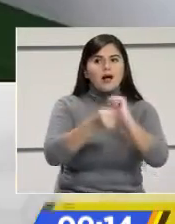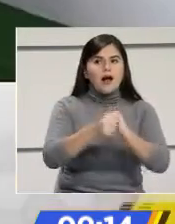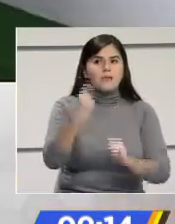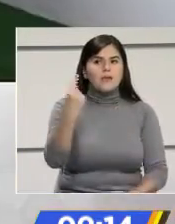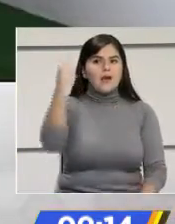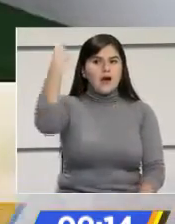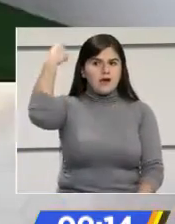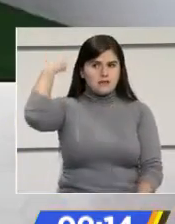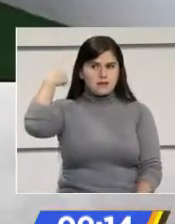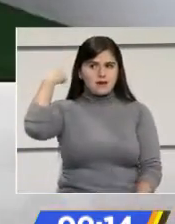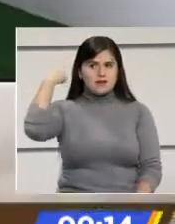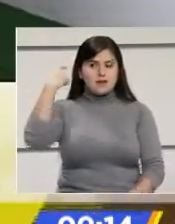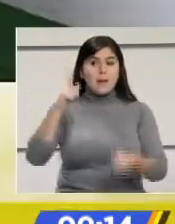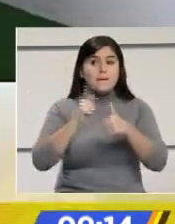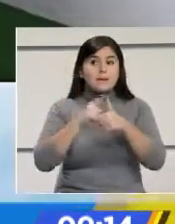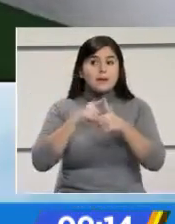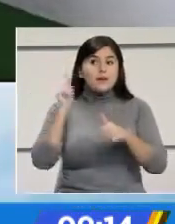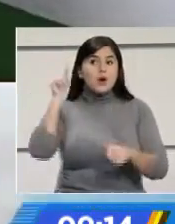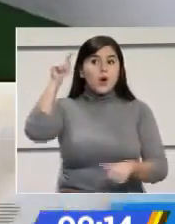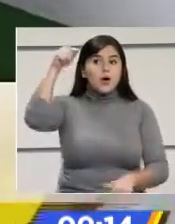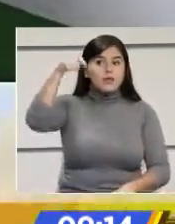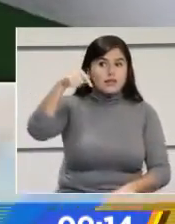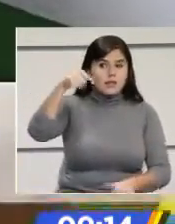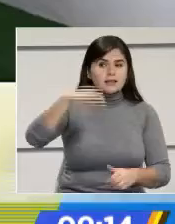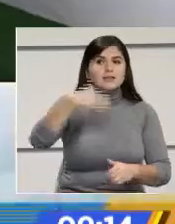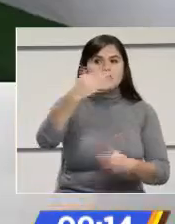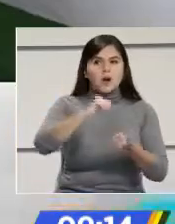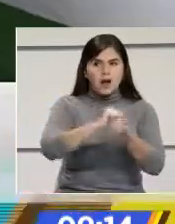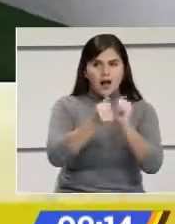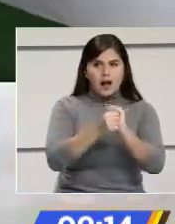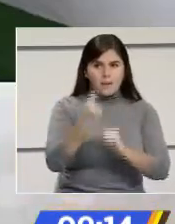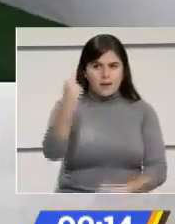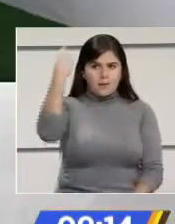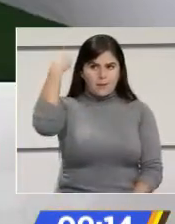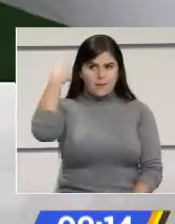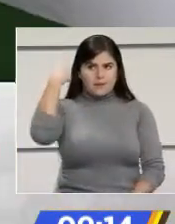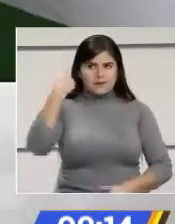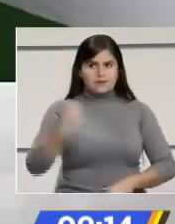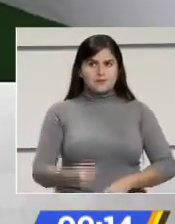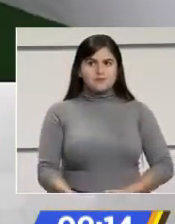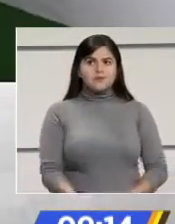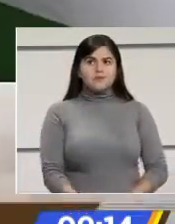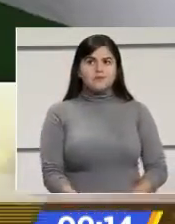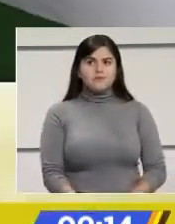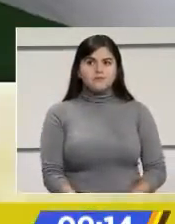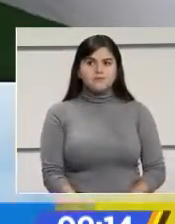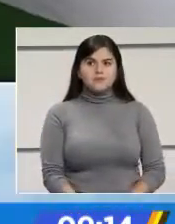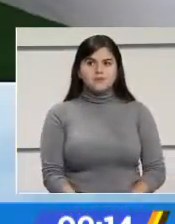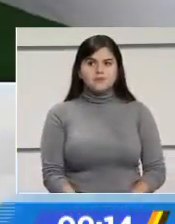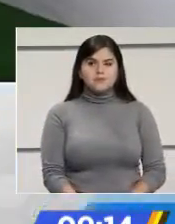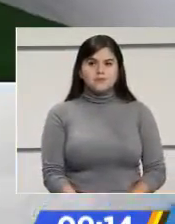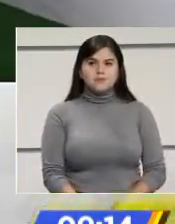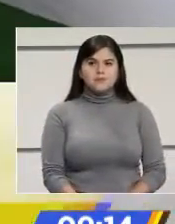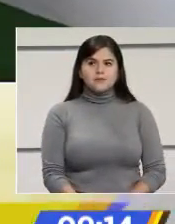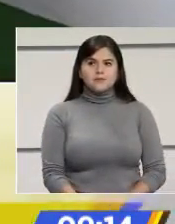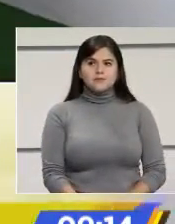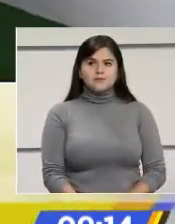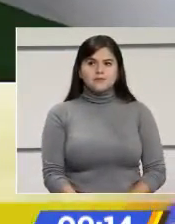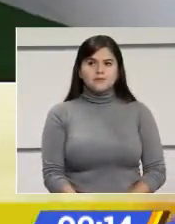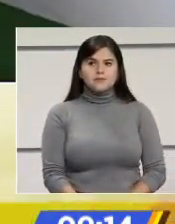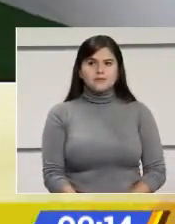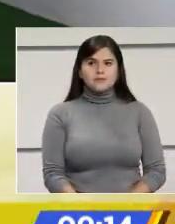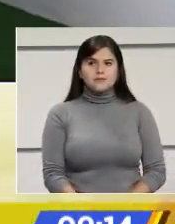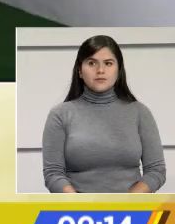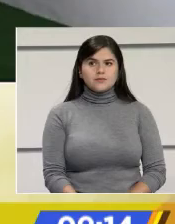atrás. Hacia atrás. Adelante. Hacia adelante. Atrás. Pongámosle nivel de dificultad, amigos. Ok. Vamos